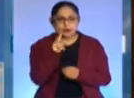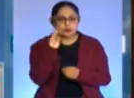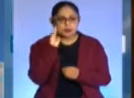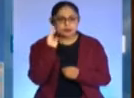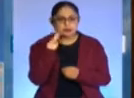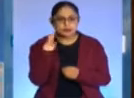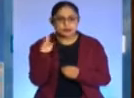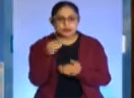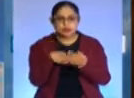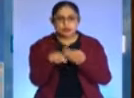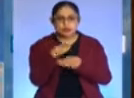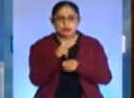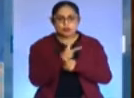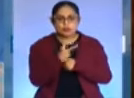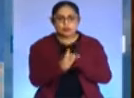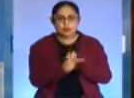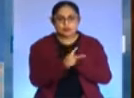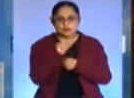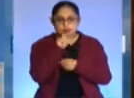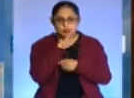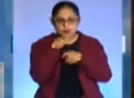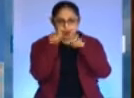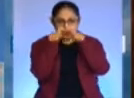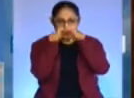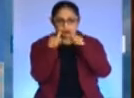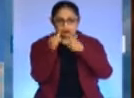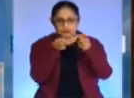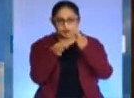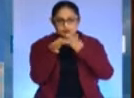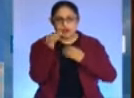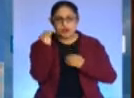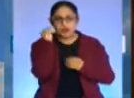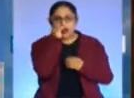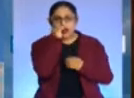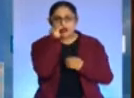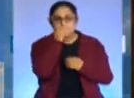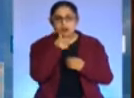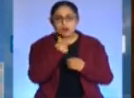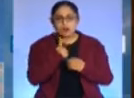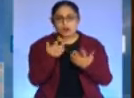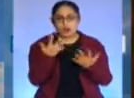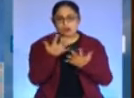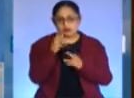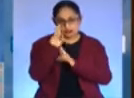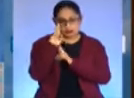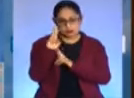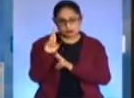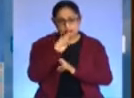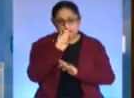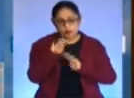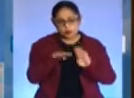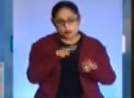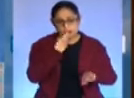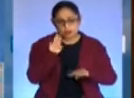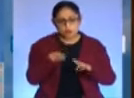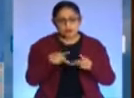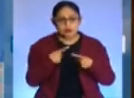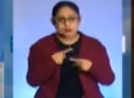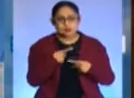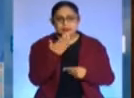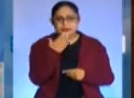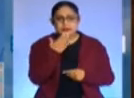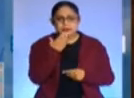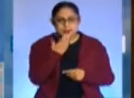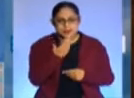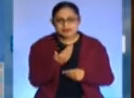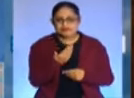Michoacán, así como en todo el país, la atención, el medicamento es gratuito. Y nosotros lo que hacemos es honrar la memoria de todas aquellas personas que no tuvieron una vida